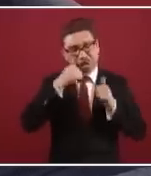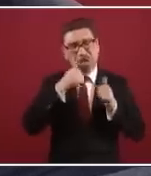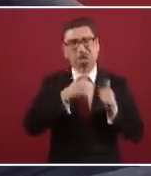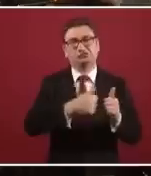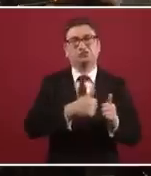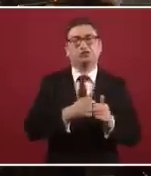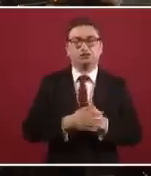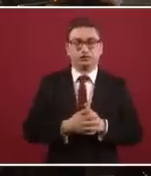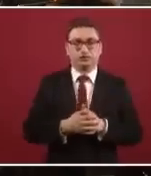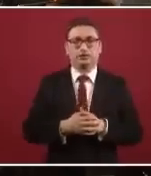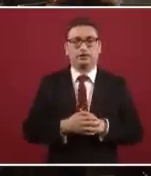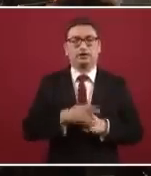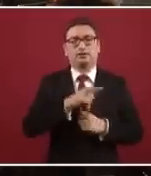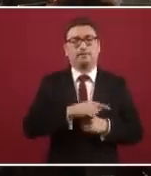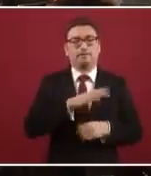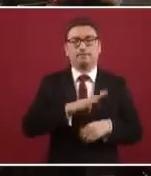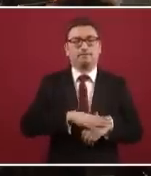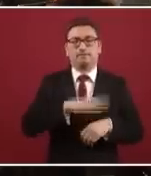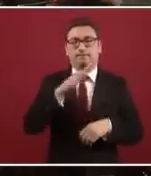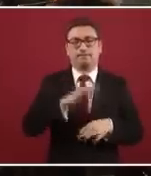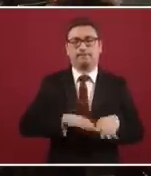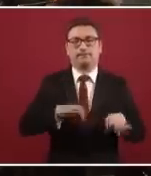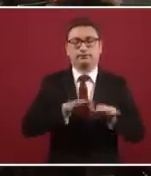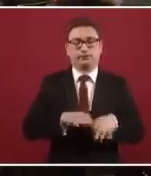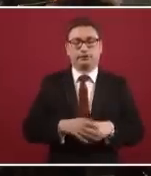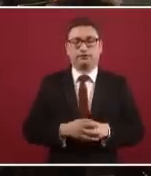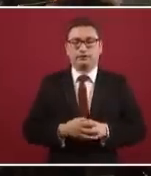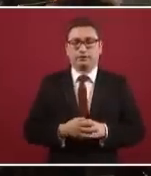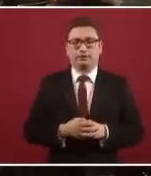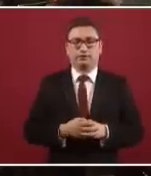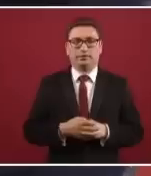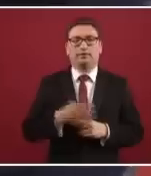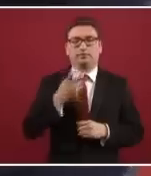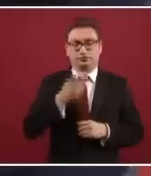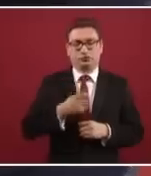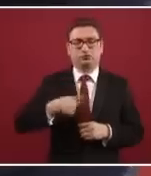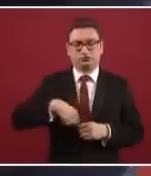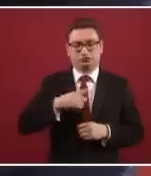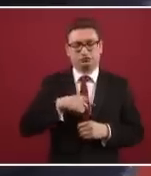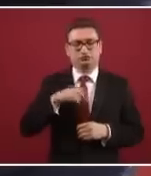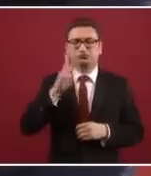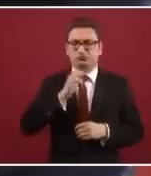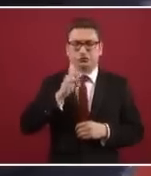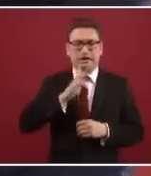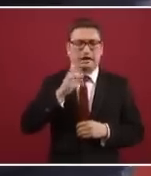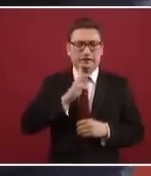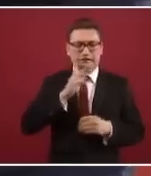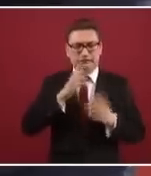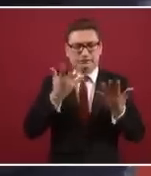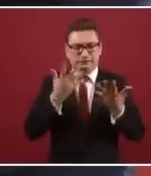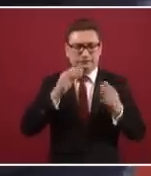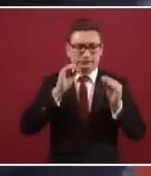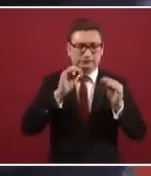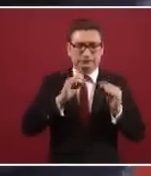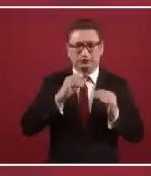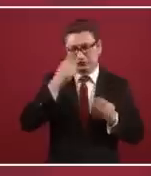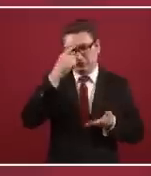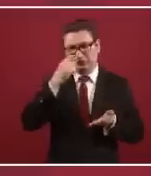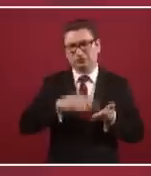de la atención a la salud. Entonces, estamos viendo esto y yo considero que